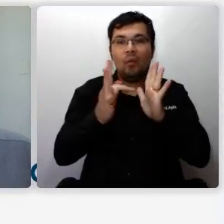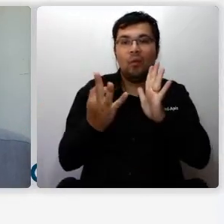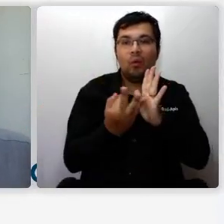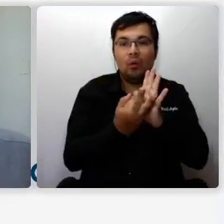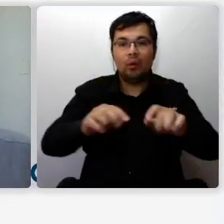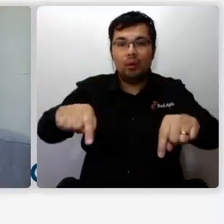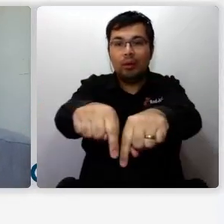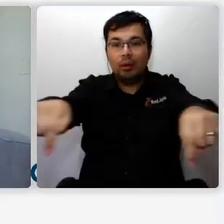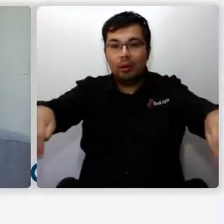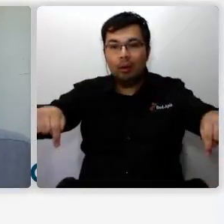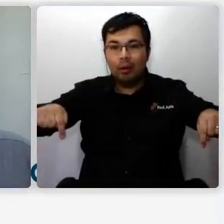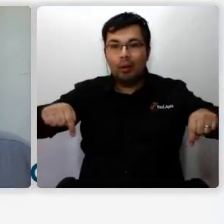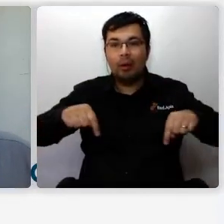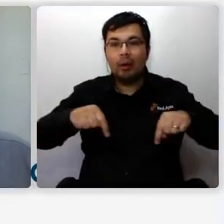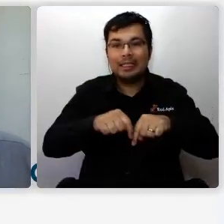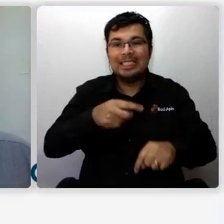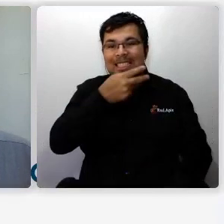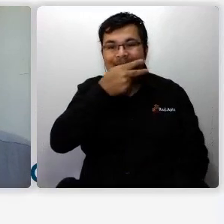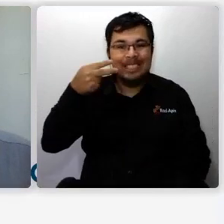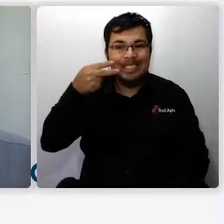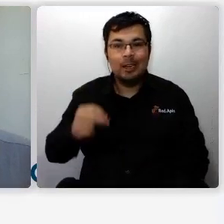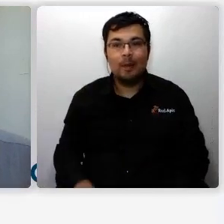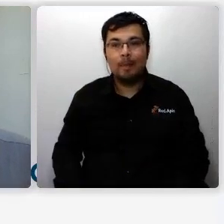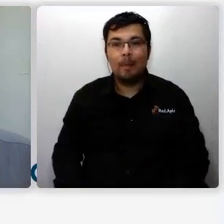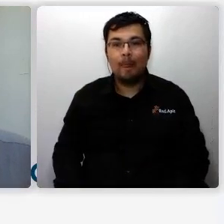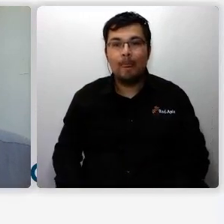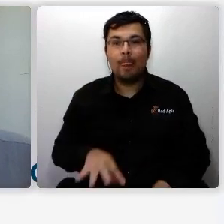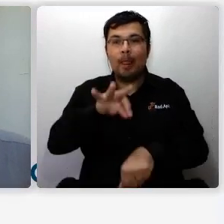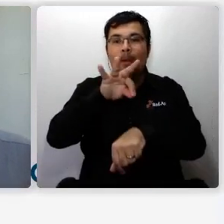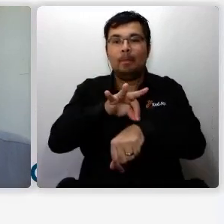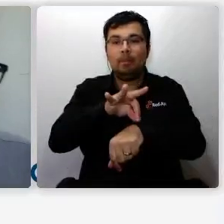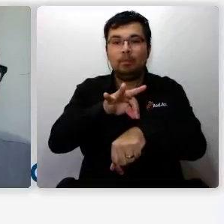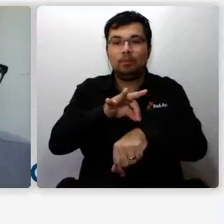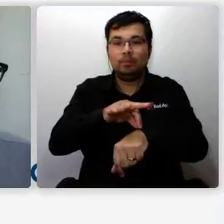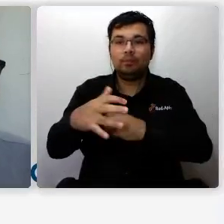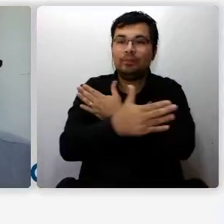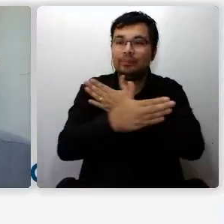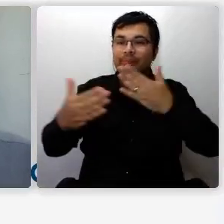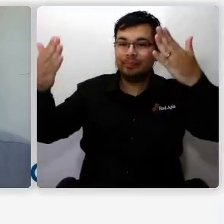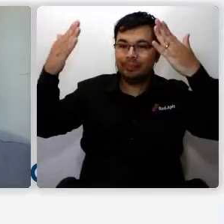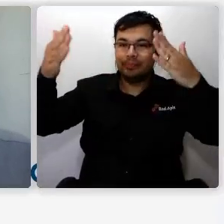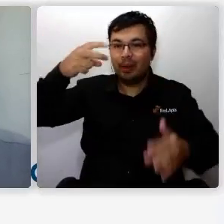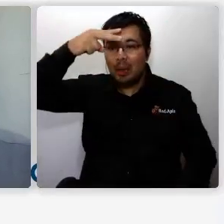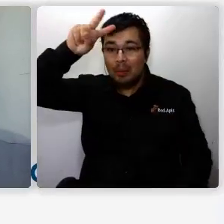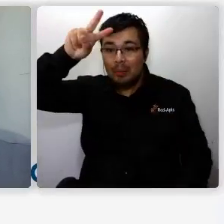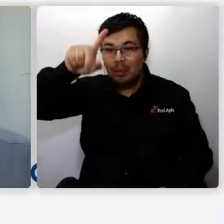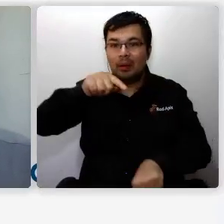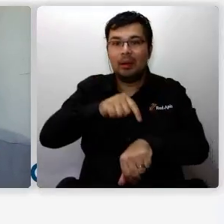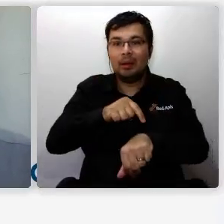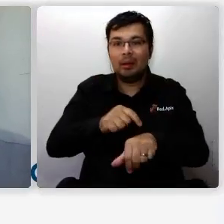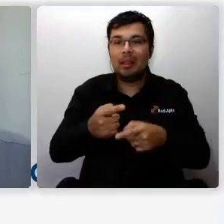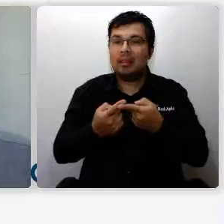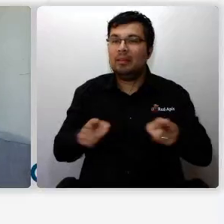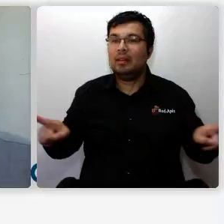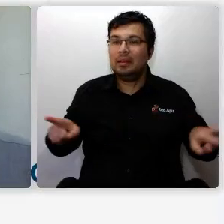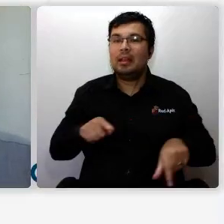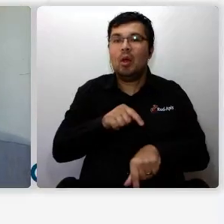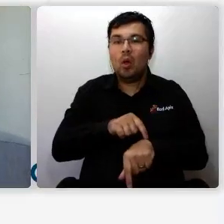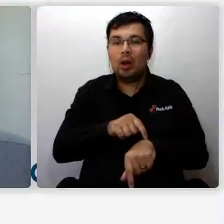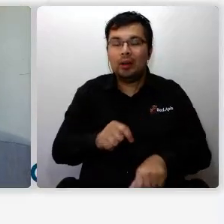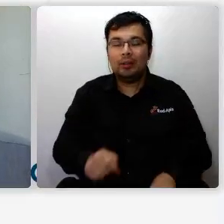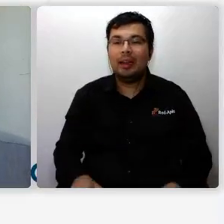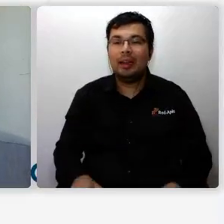Salud Mental Gerontológico Chileno. Patricia, un gran abrazo allá, a México, además, por la diferencia horaria. Gracias por el esfuerzo, por estar ahí.